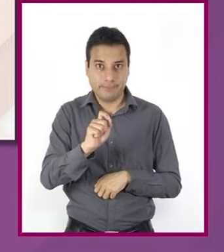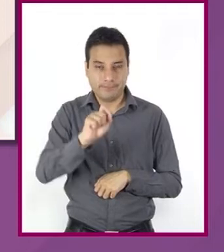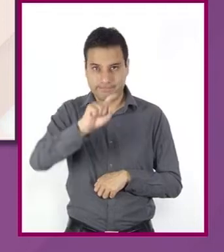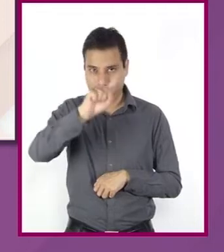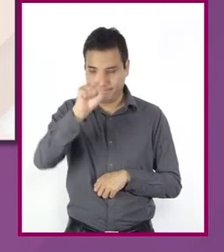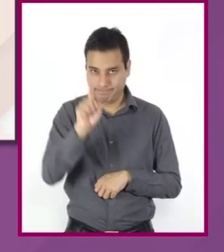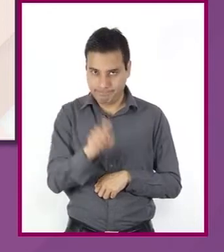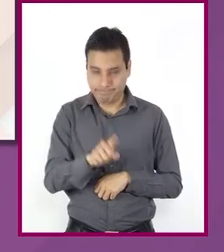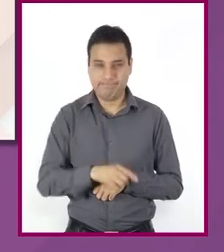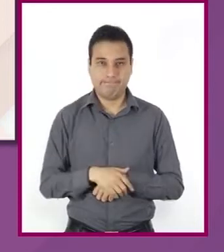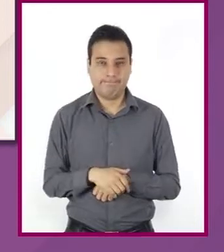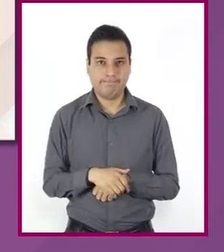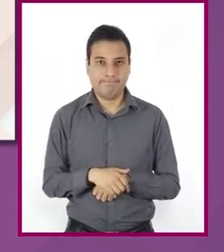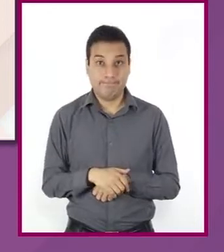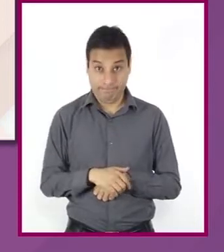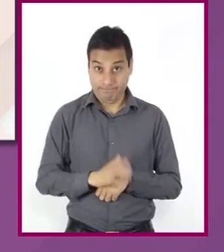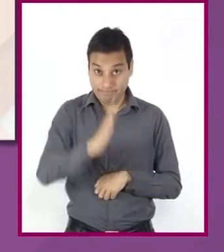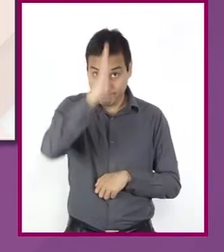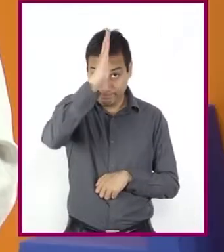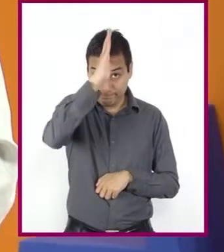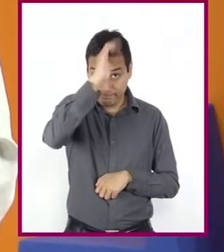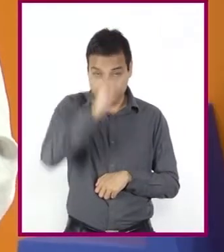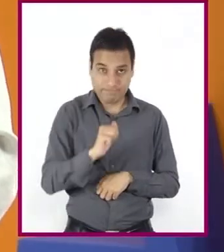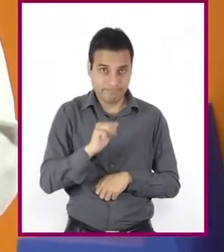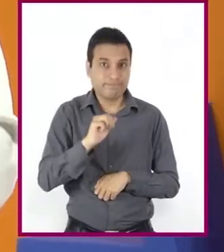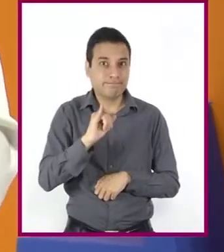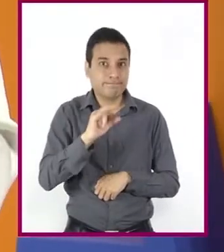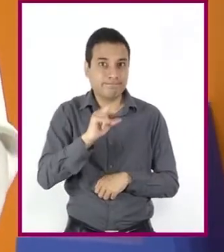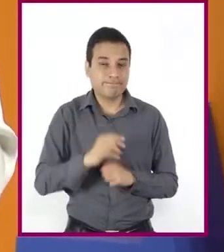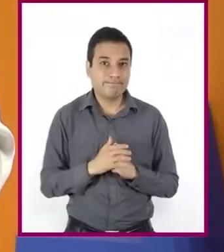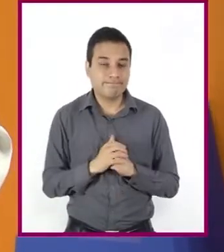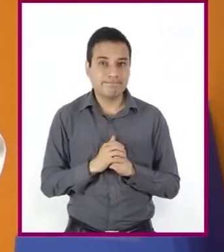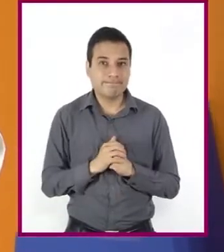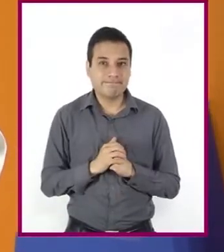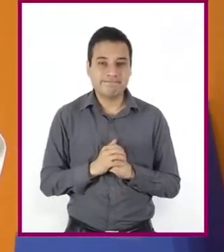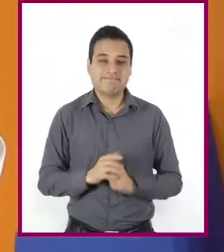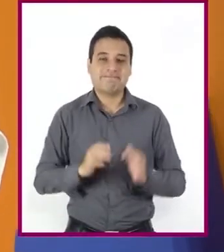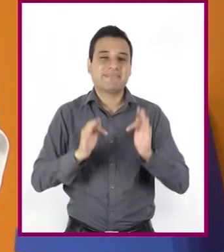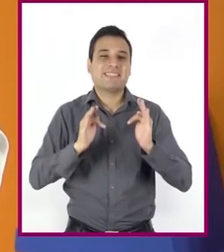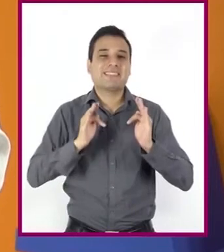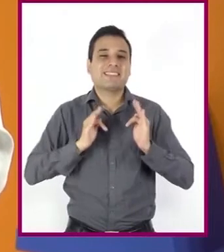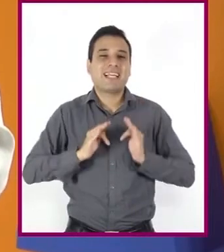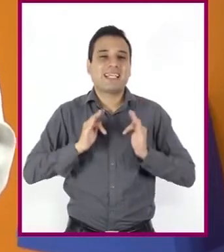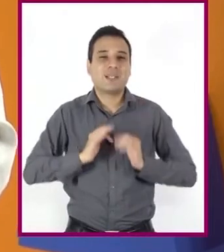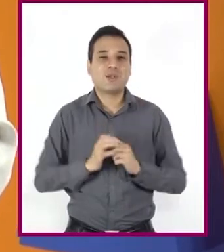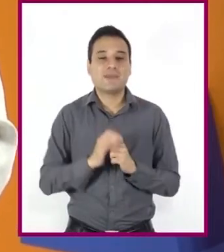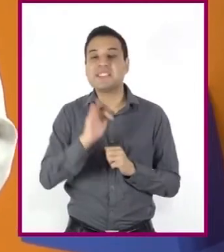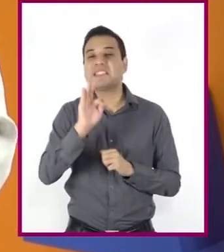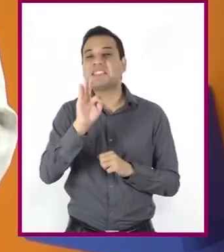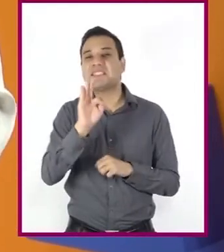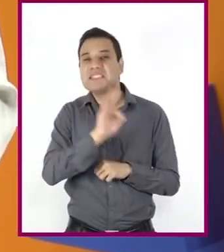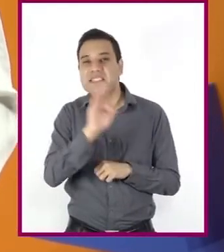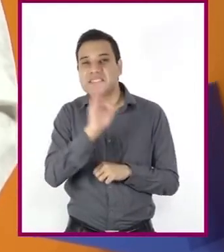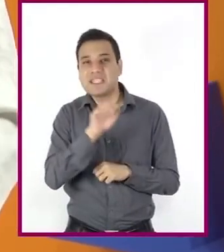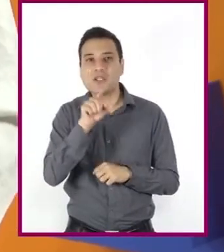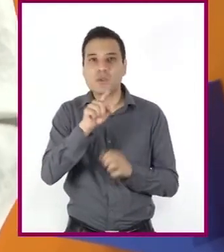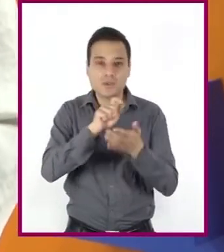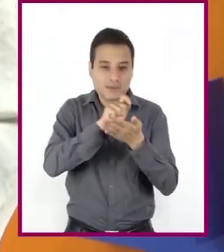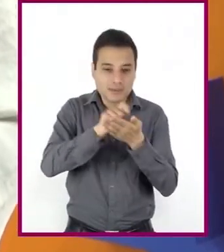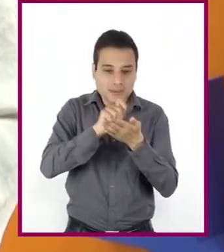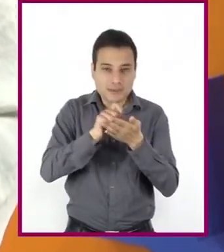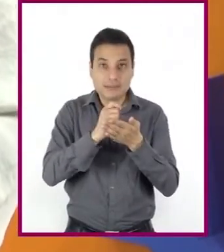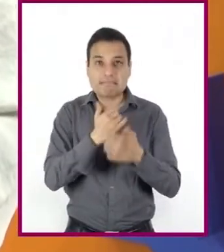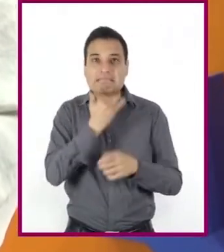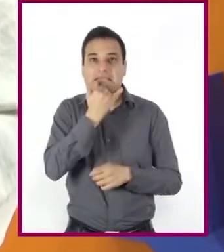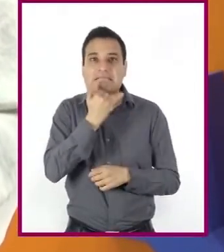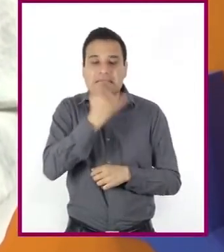interrogación. ¿Están de acuerdo? No se preocupen si utilizaron los signos de puntuación de forma distinta